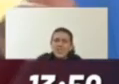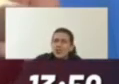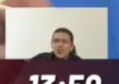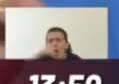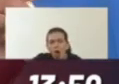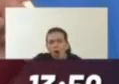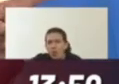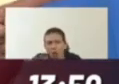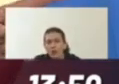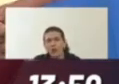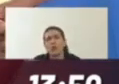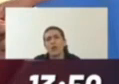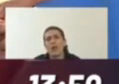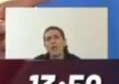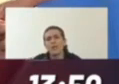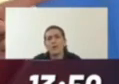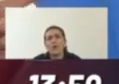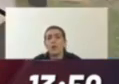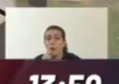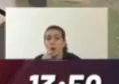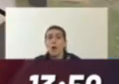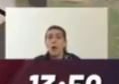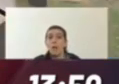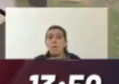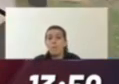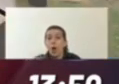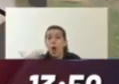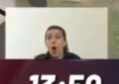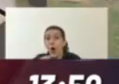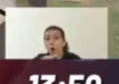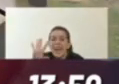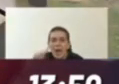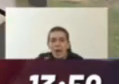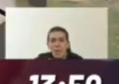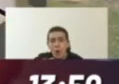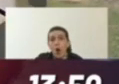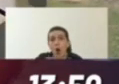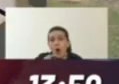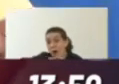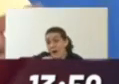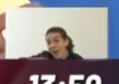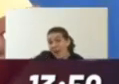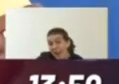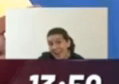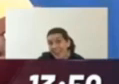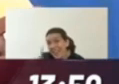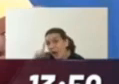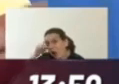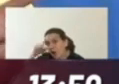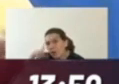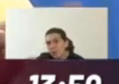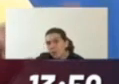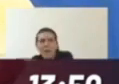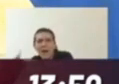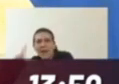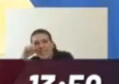Si en la provincia de Buenos Aires no hubiéramos duplicado la cantidad de camas de terapia, hoy la provincia